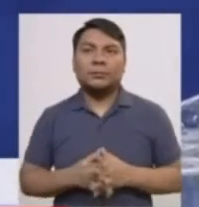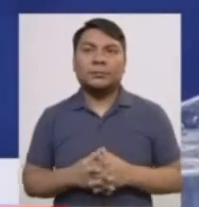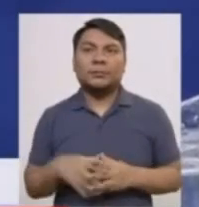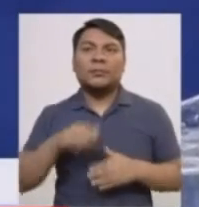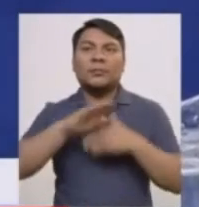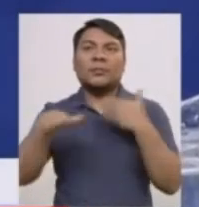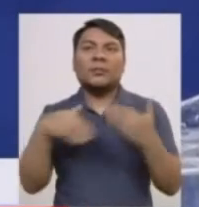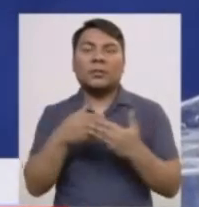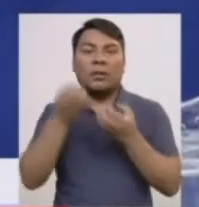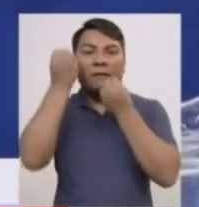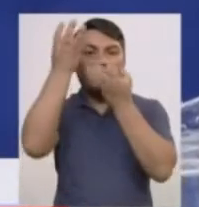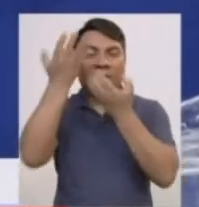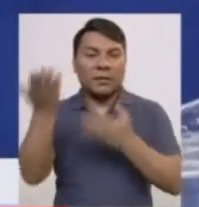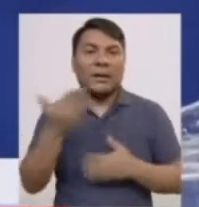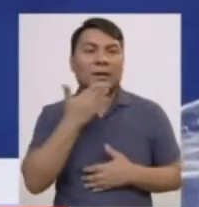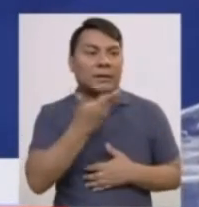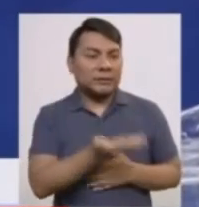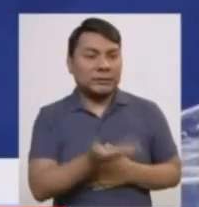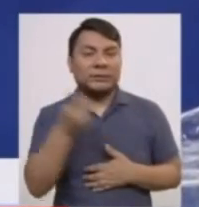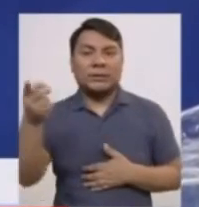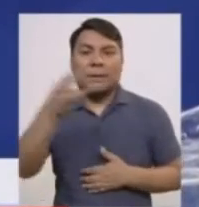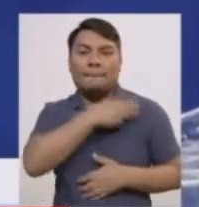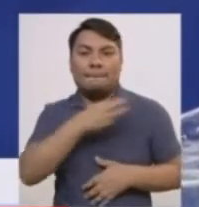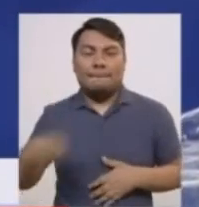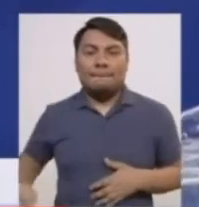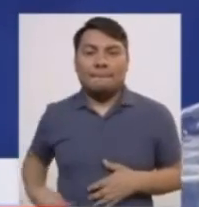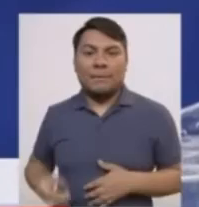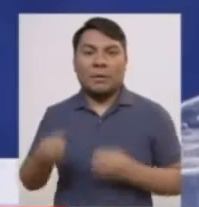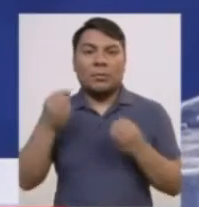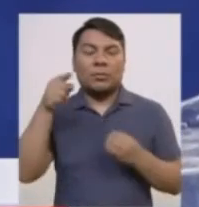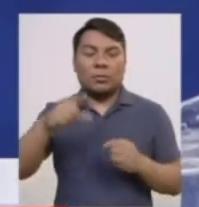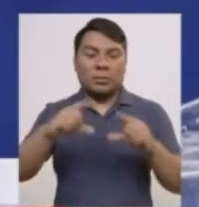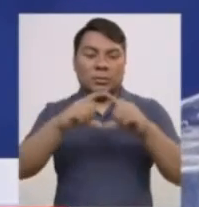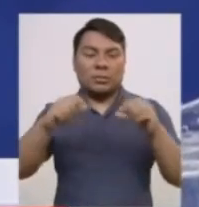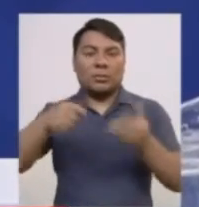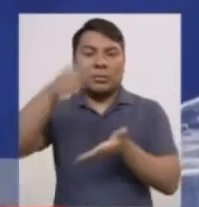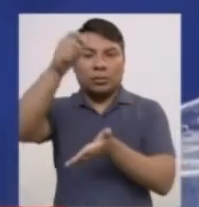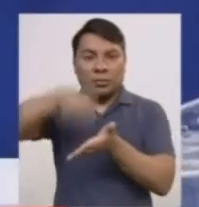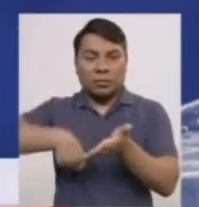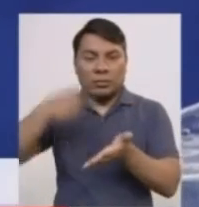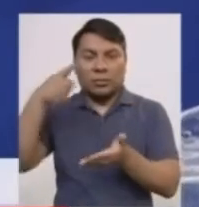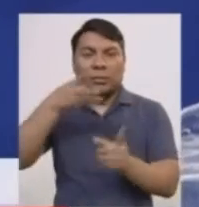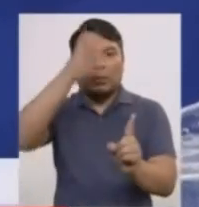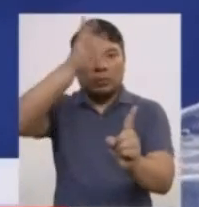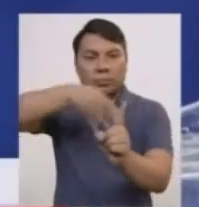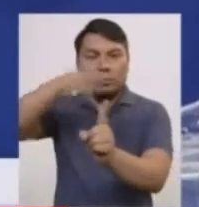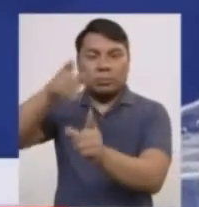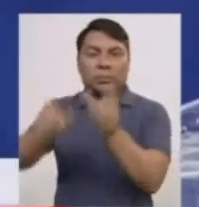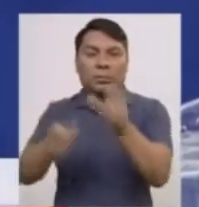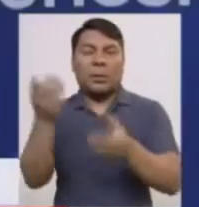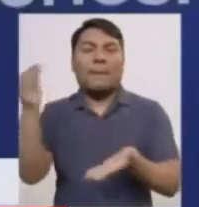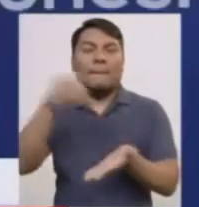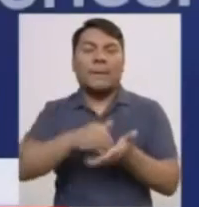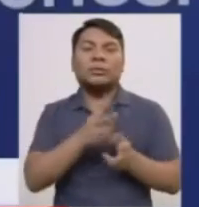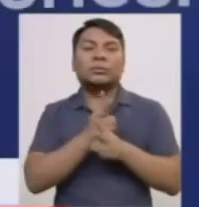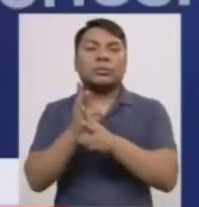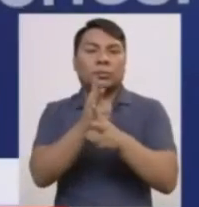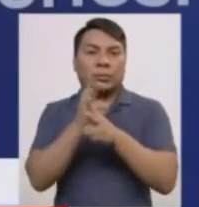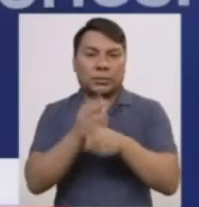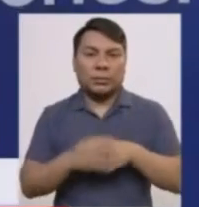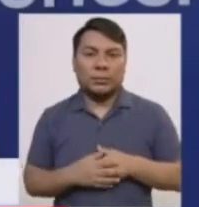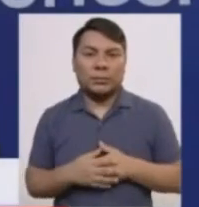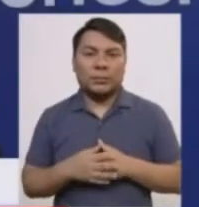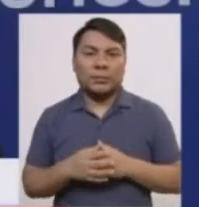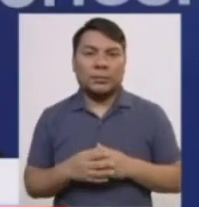bien dice el señor ministro, para identificar los pasajeros que requieren más revisión. Esto